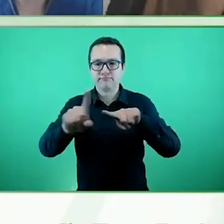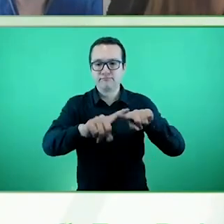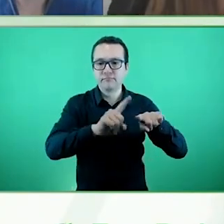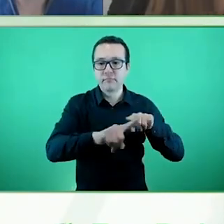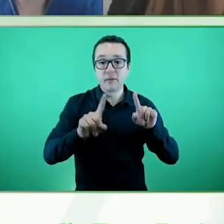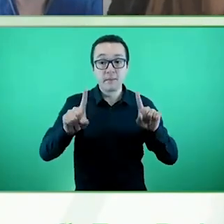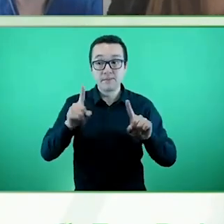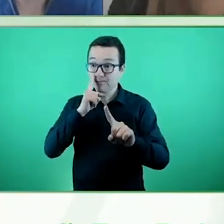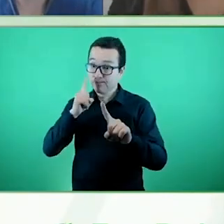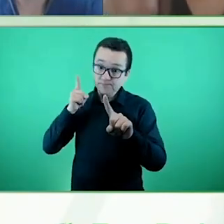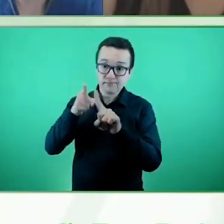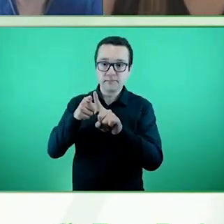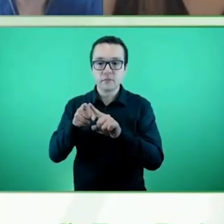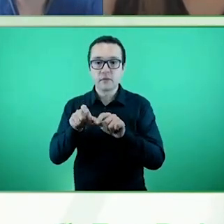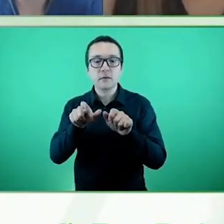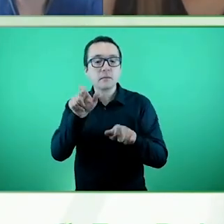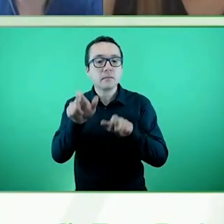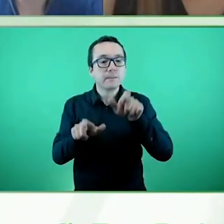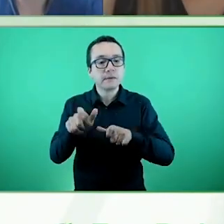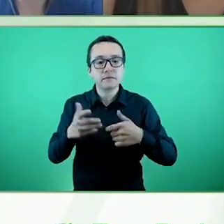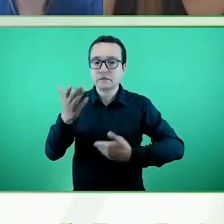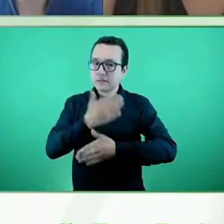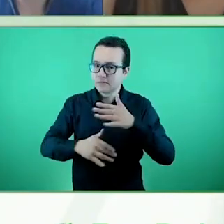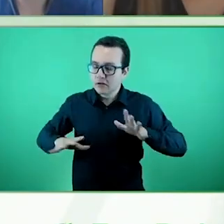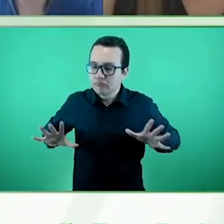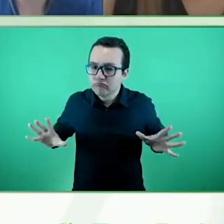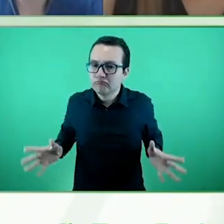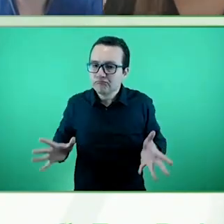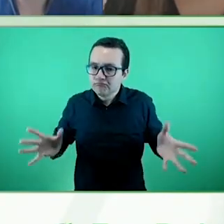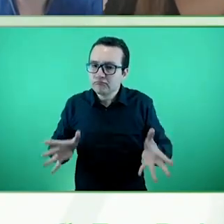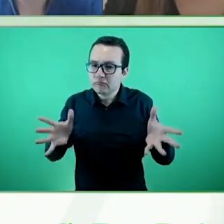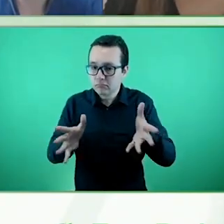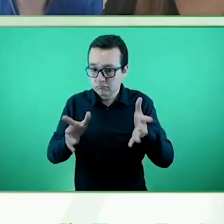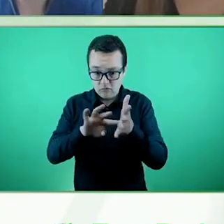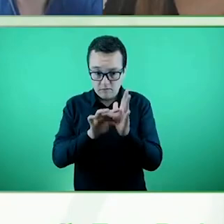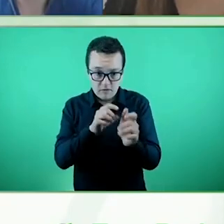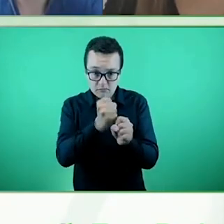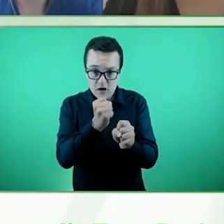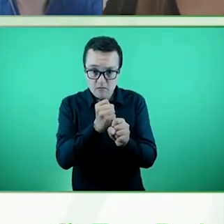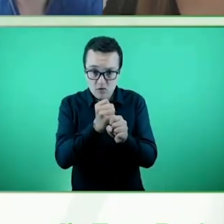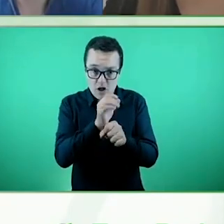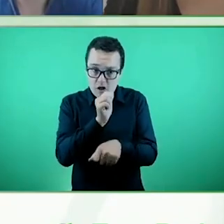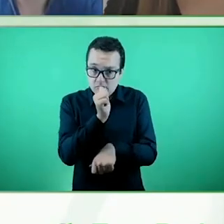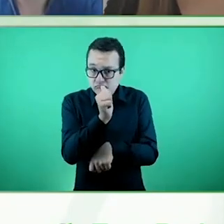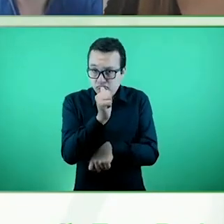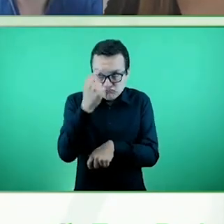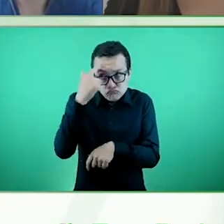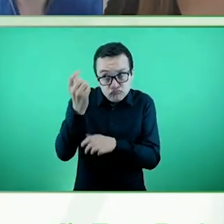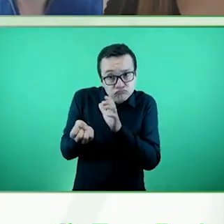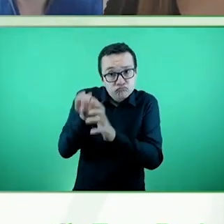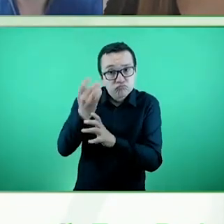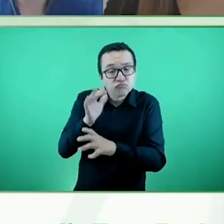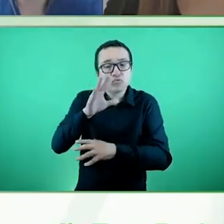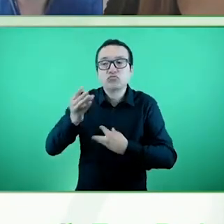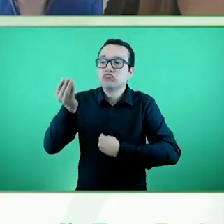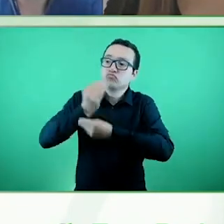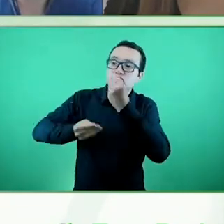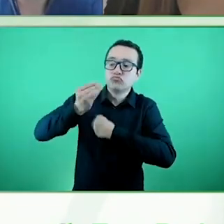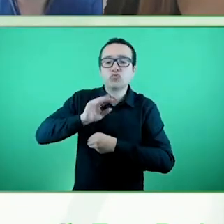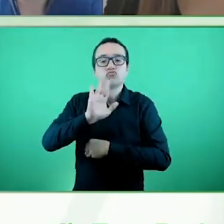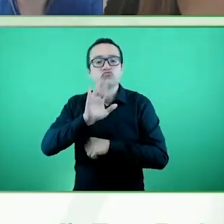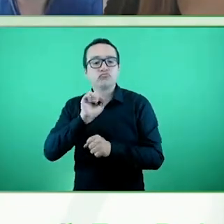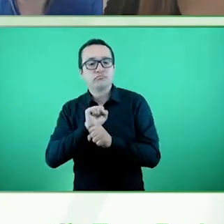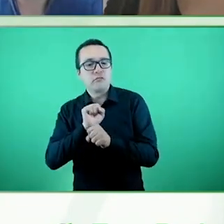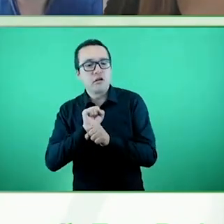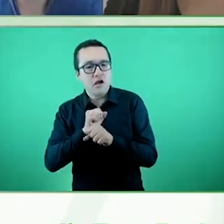de personas con discapacidad como opción laboral, pero como opción en la vida en general, ¿no? Y llegar a colectivos que a lo mejor dentro de